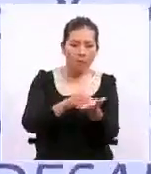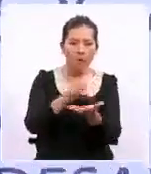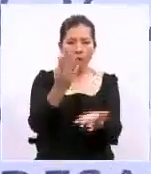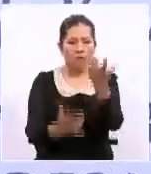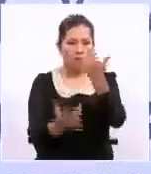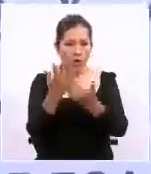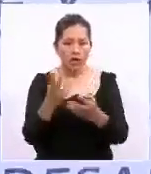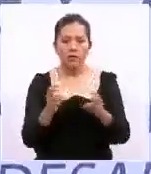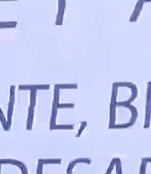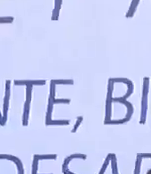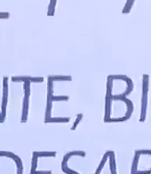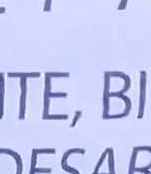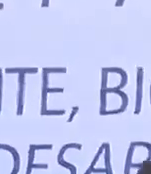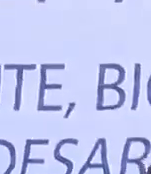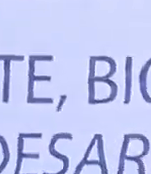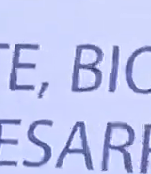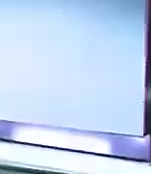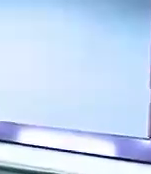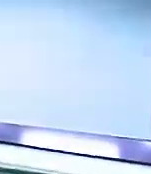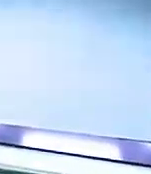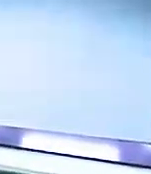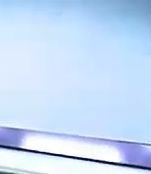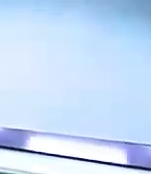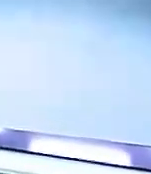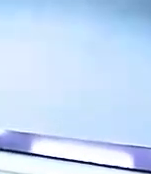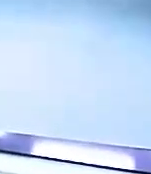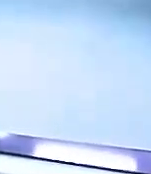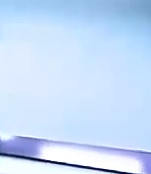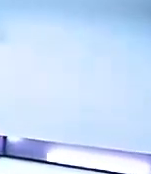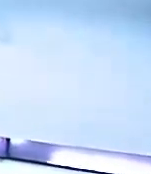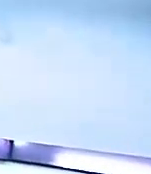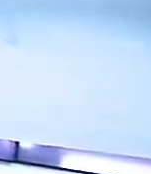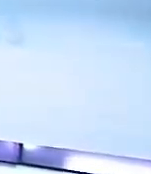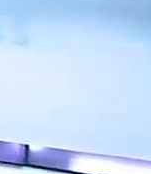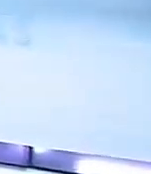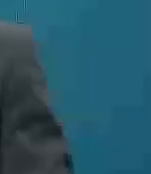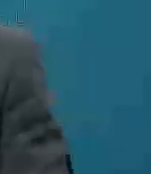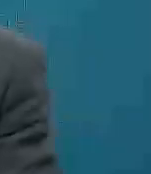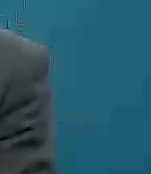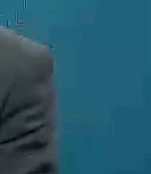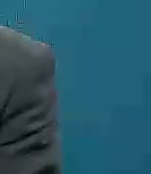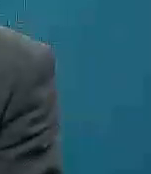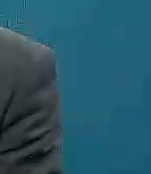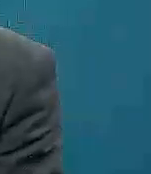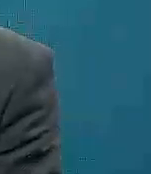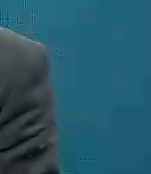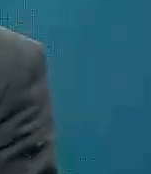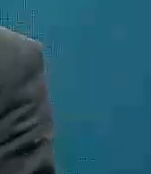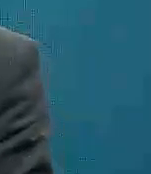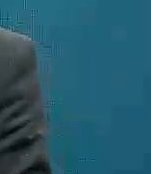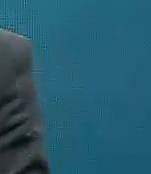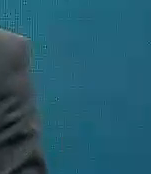de limpieza. Muchas gracias, coronel. Y desde el Ministerio de Educación se realizó la entrega de certificados de competencia.